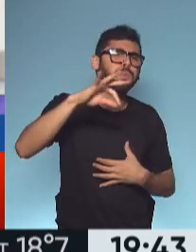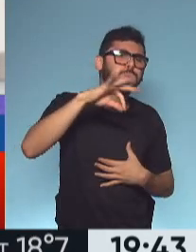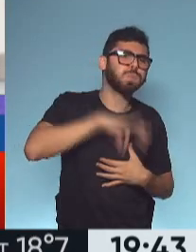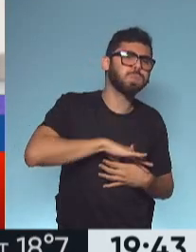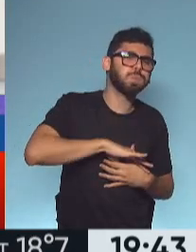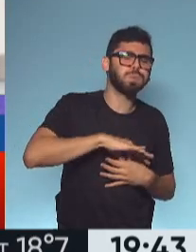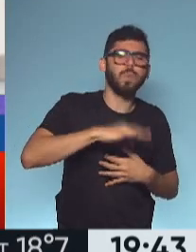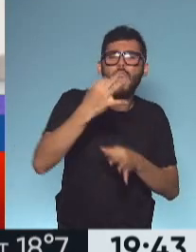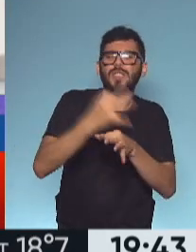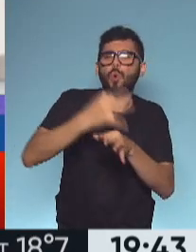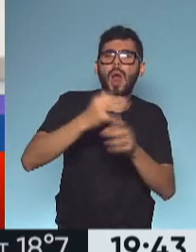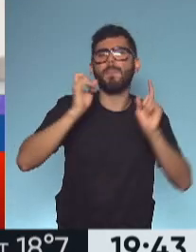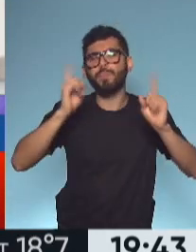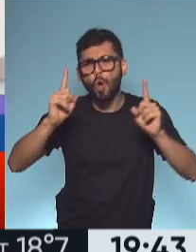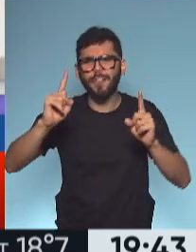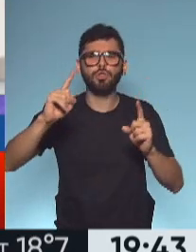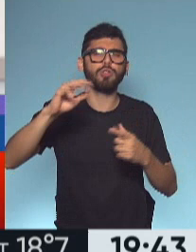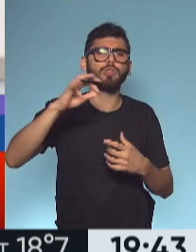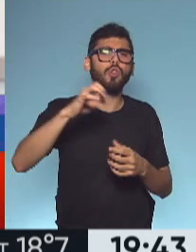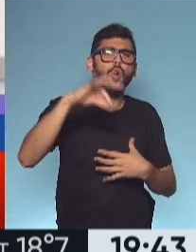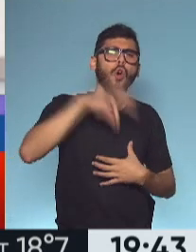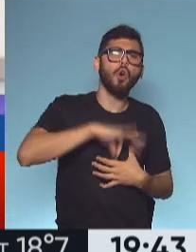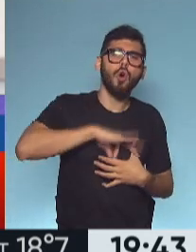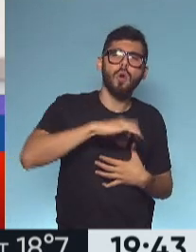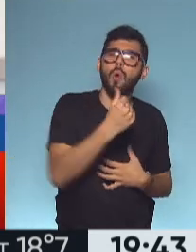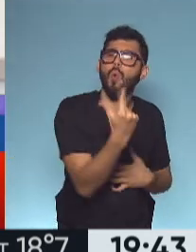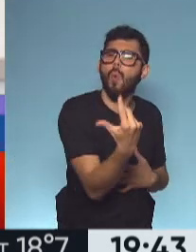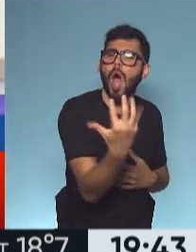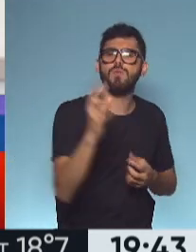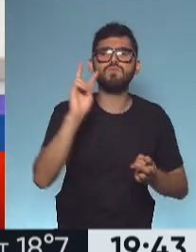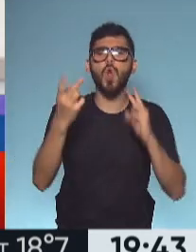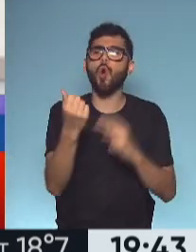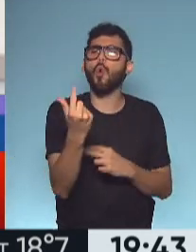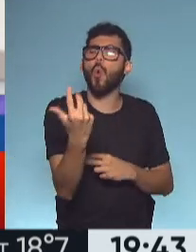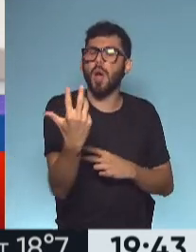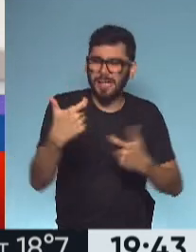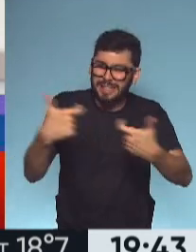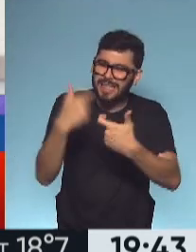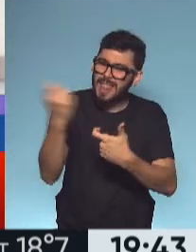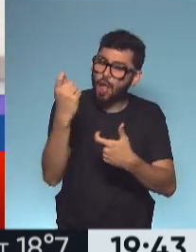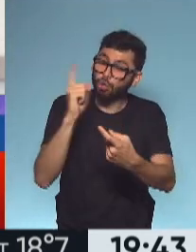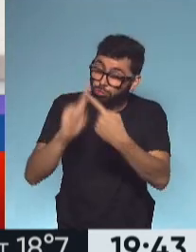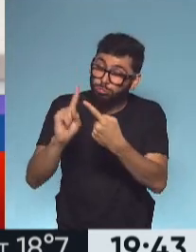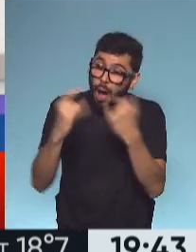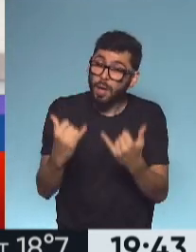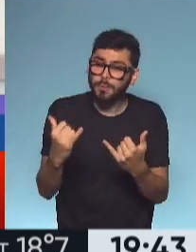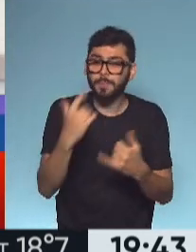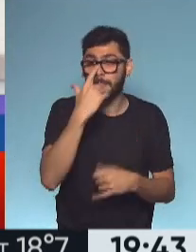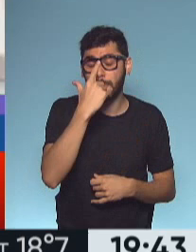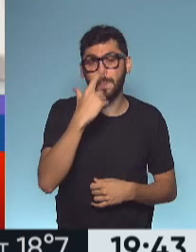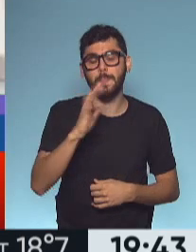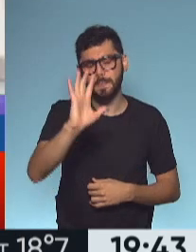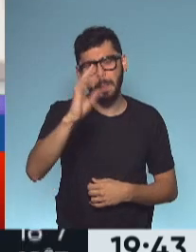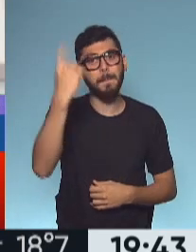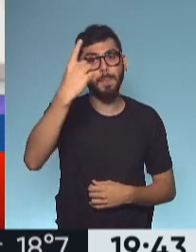fallecimientos en las escuelas con los docentes y si están hablando con los sindicatos para esta presencialidad administrada. No, primero mi condolencia